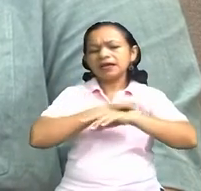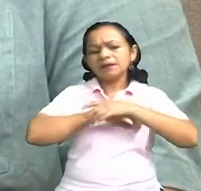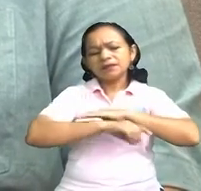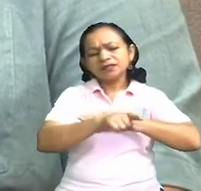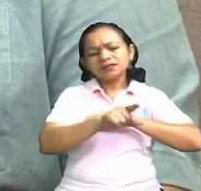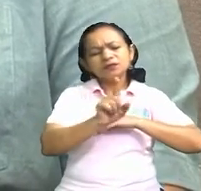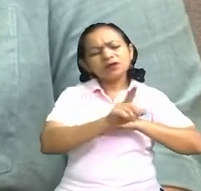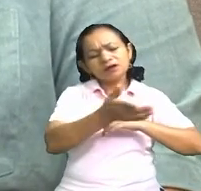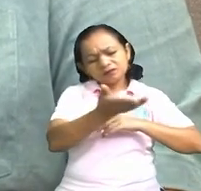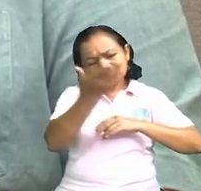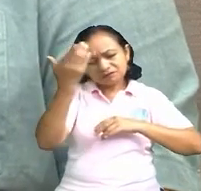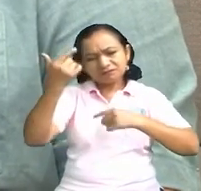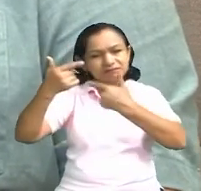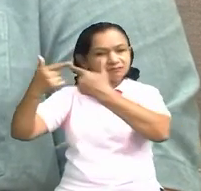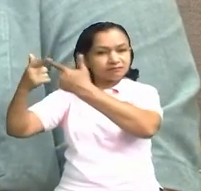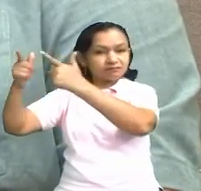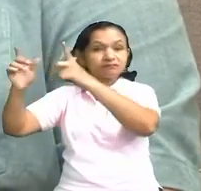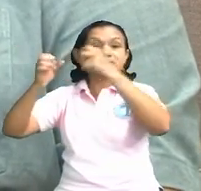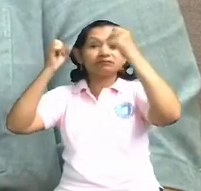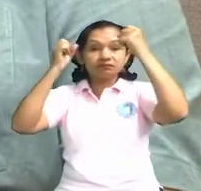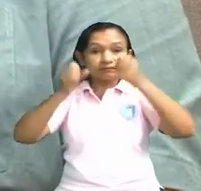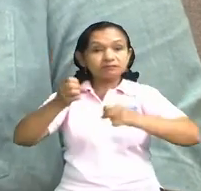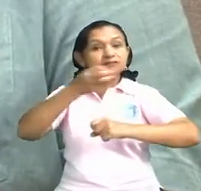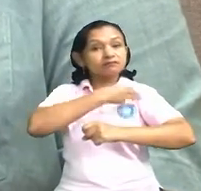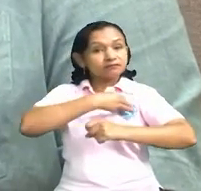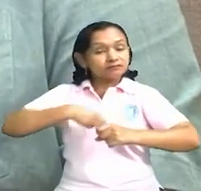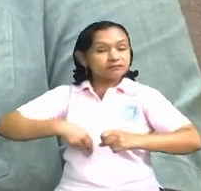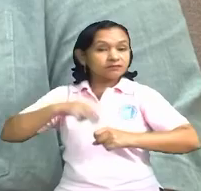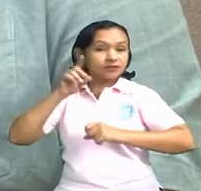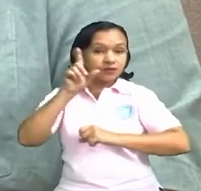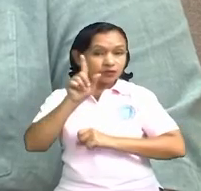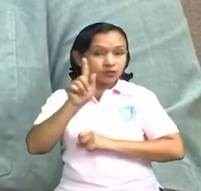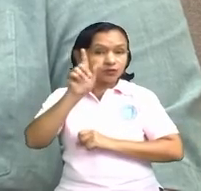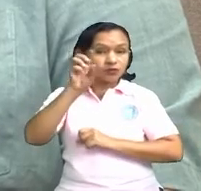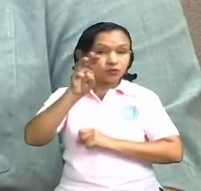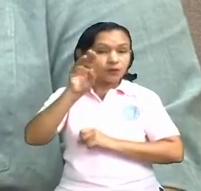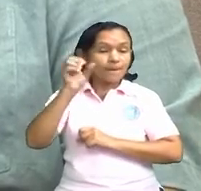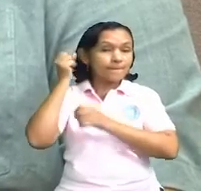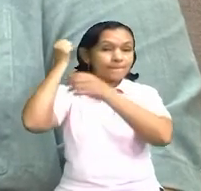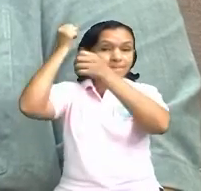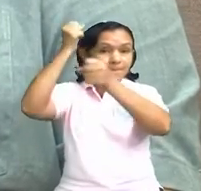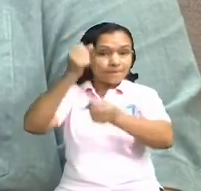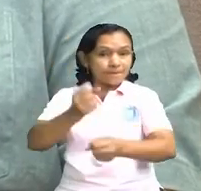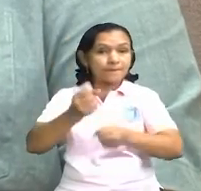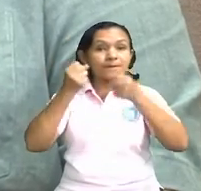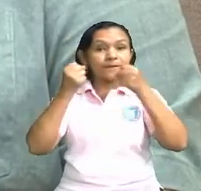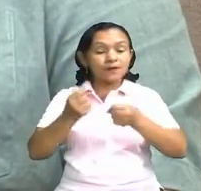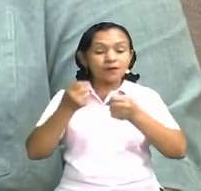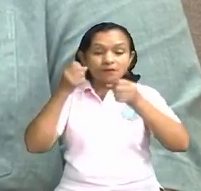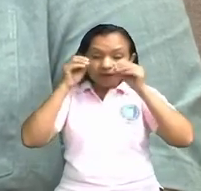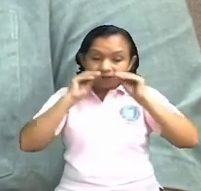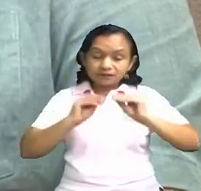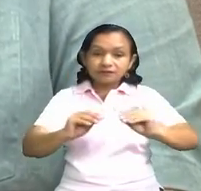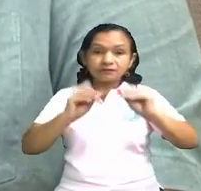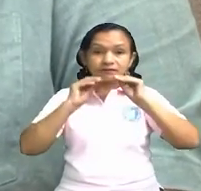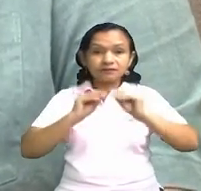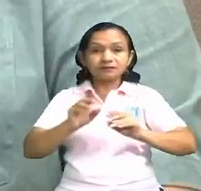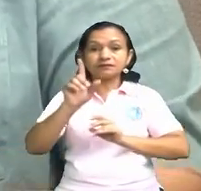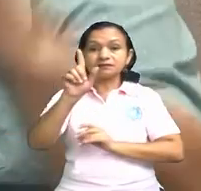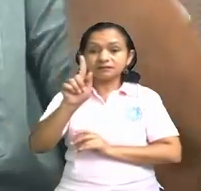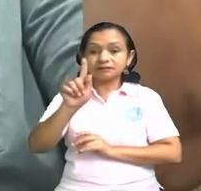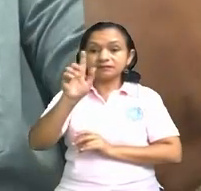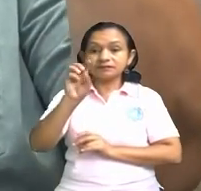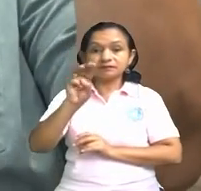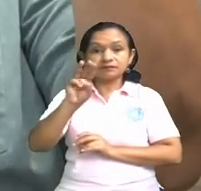cárcel. Ese era nuestro ministro, ese fue nuestro fundador, ese fue nuestro forjador. El que